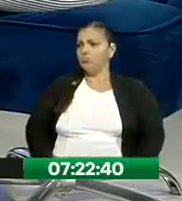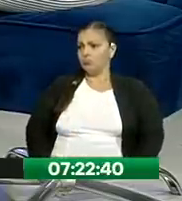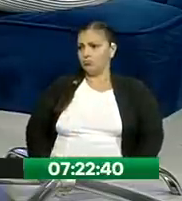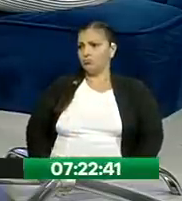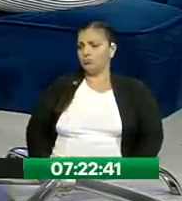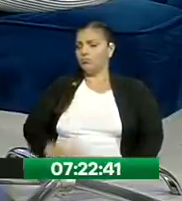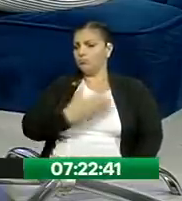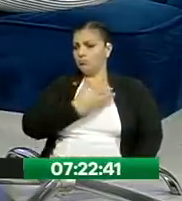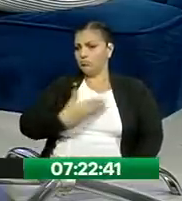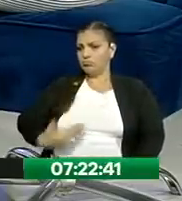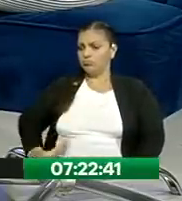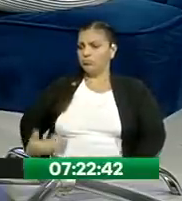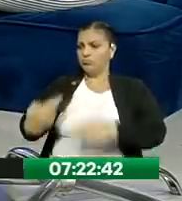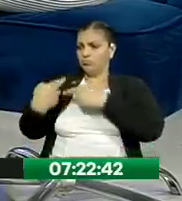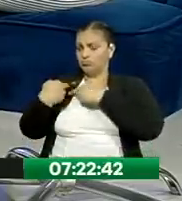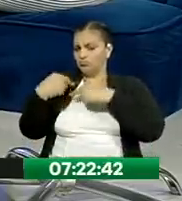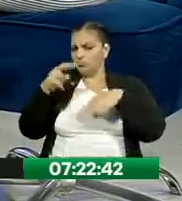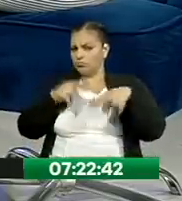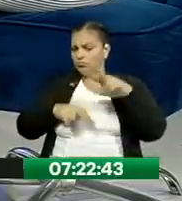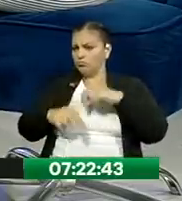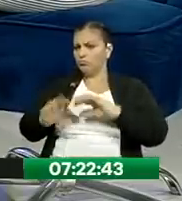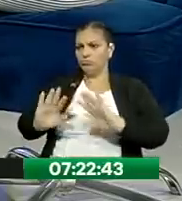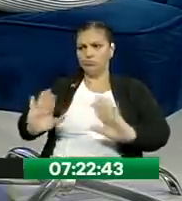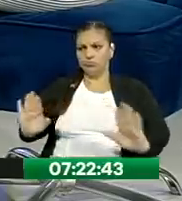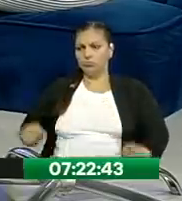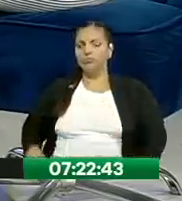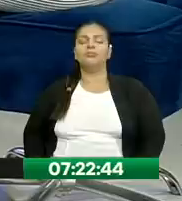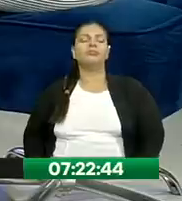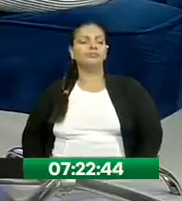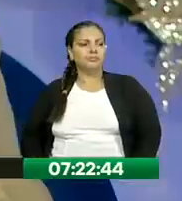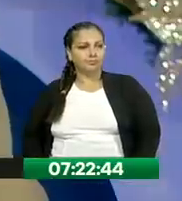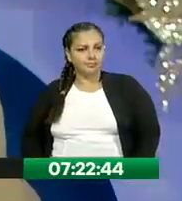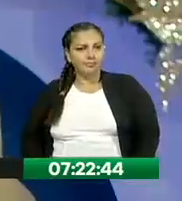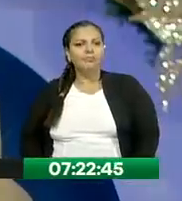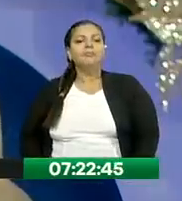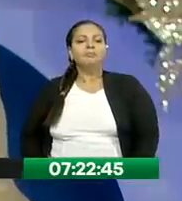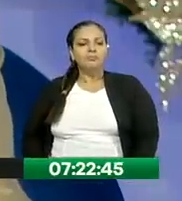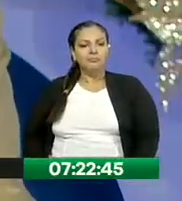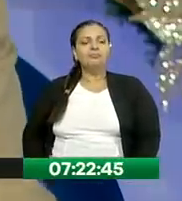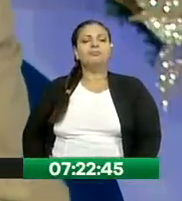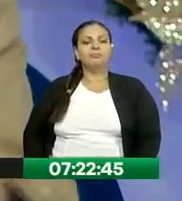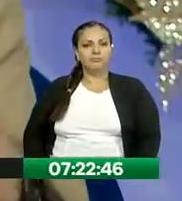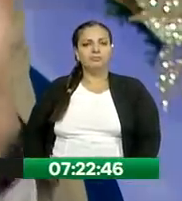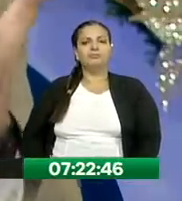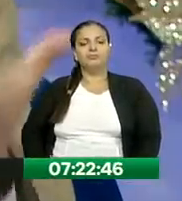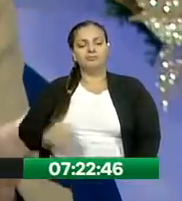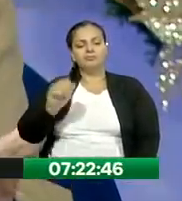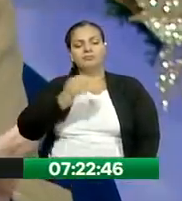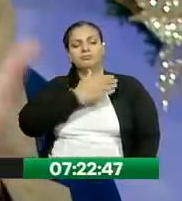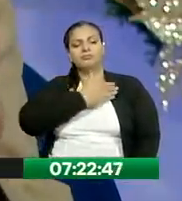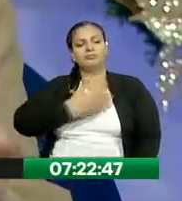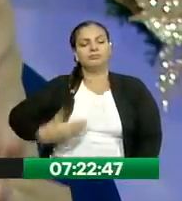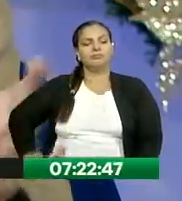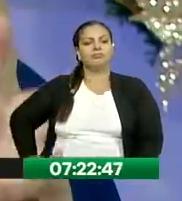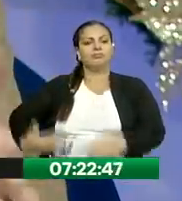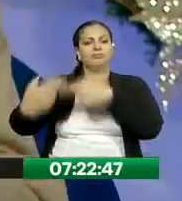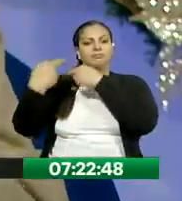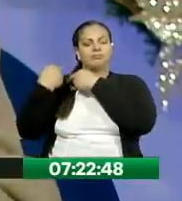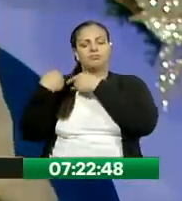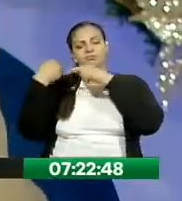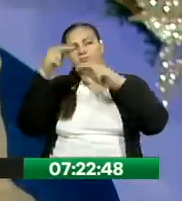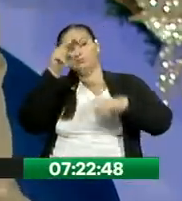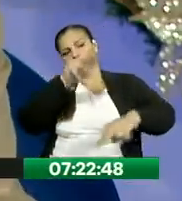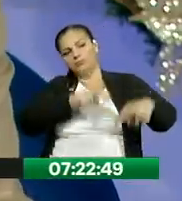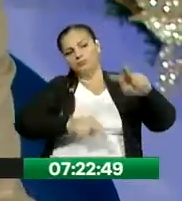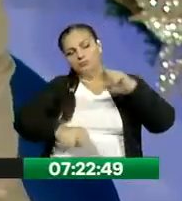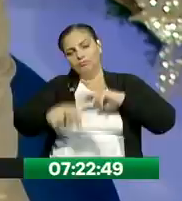de reemplazar al presidente en caso de falta definitiva o subrogarlo en caso de